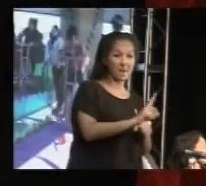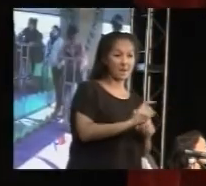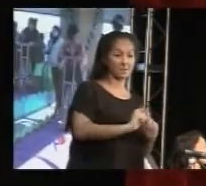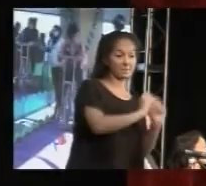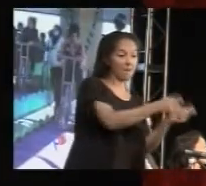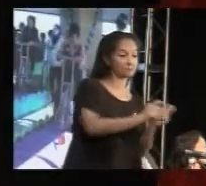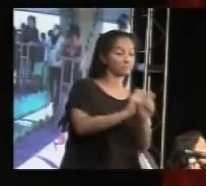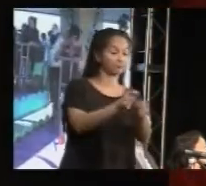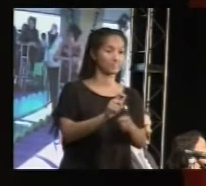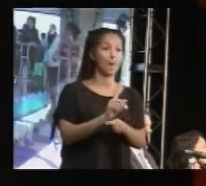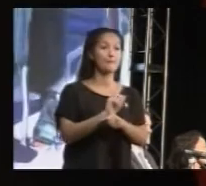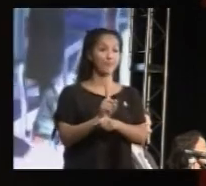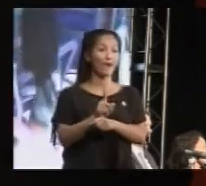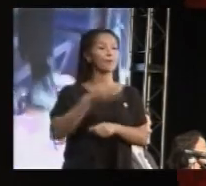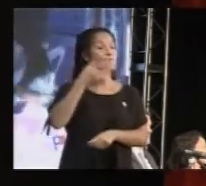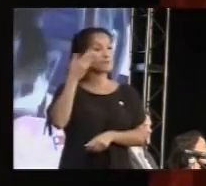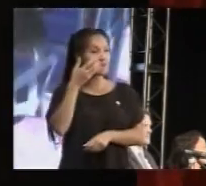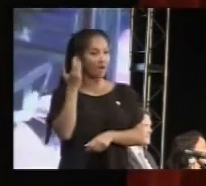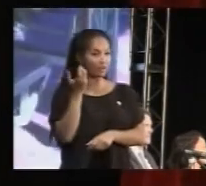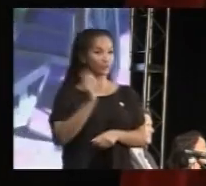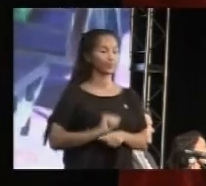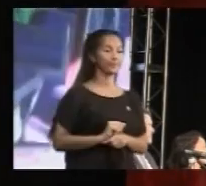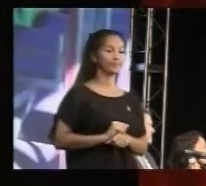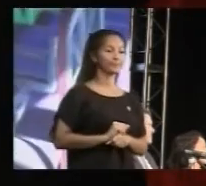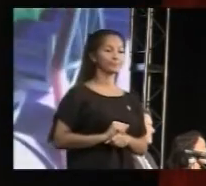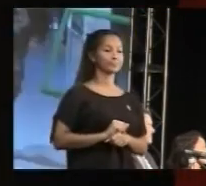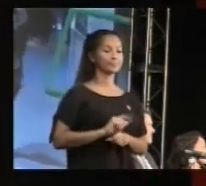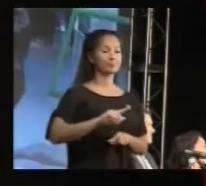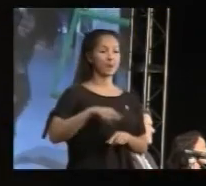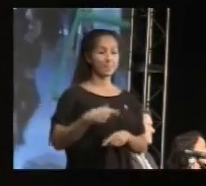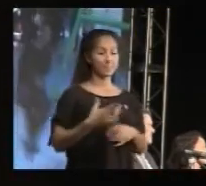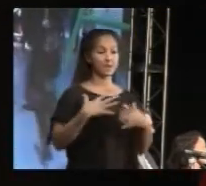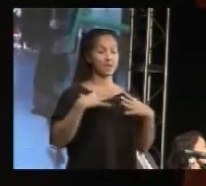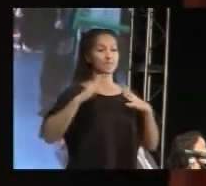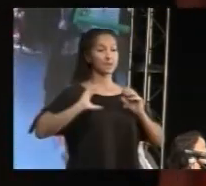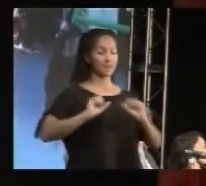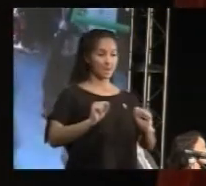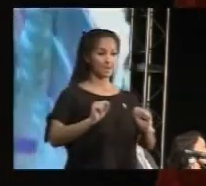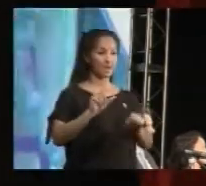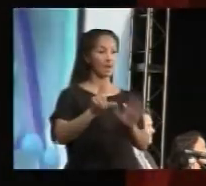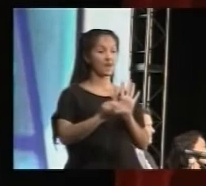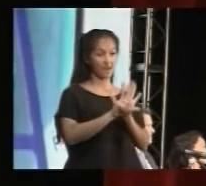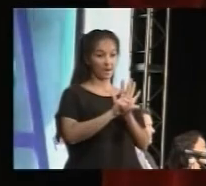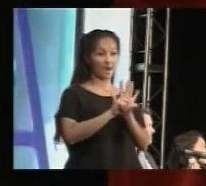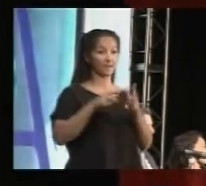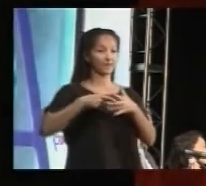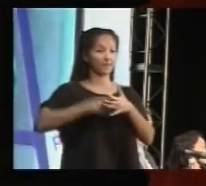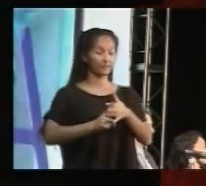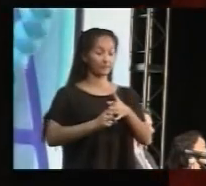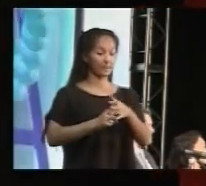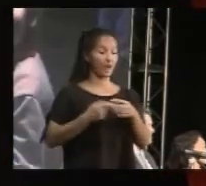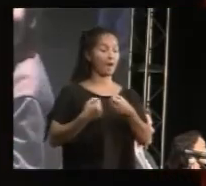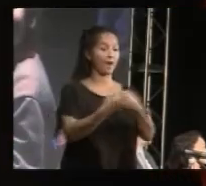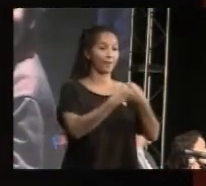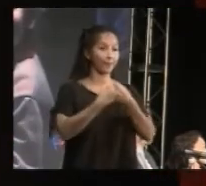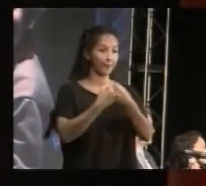alrededor de 150 perros y gatos. A través de la Secretaría Legal y Técnica, logramos un acuerdo